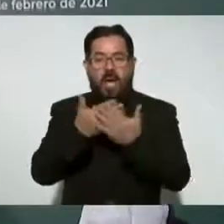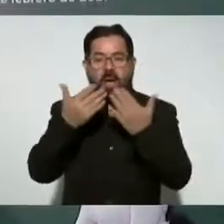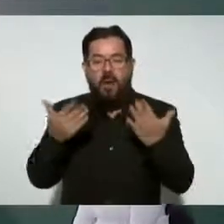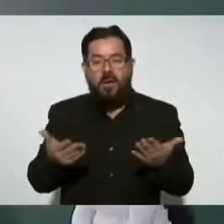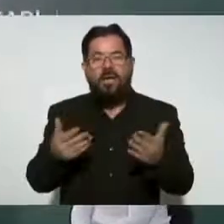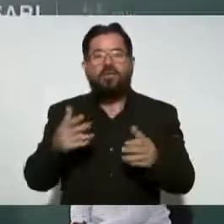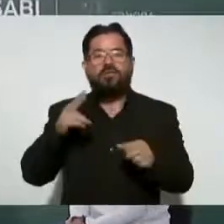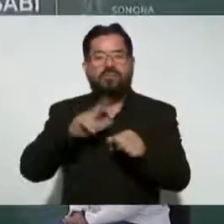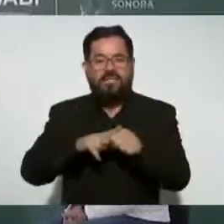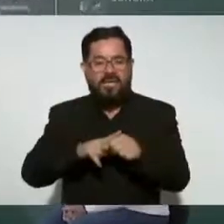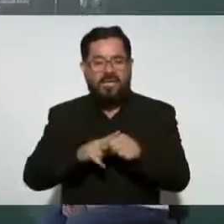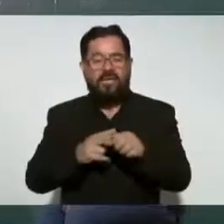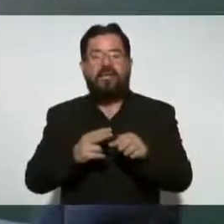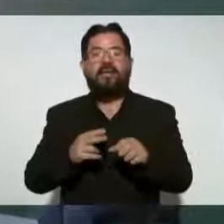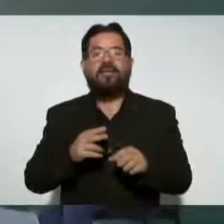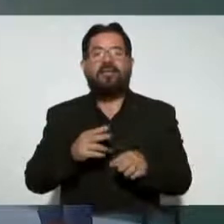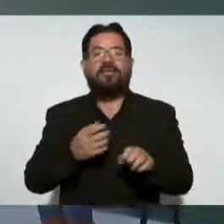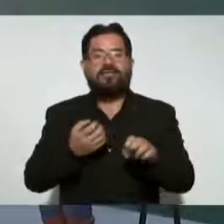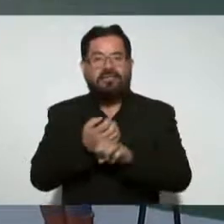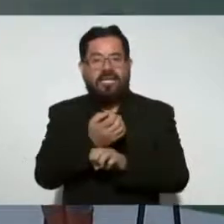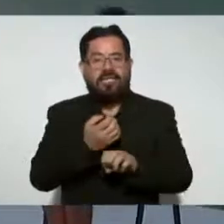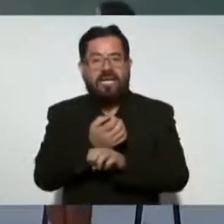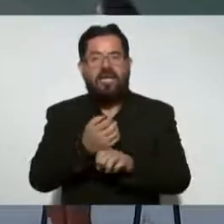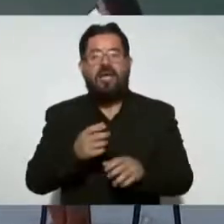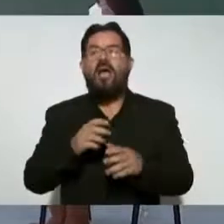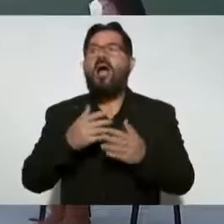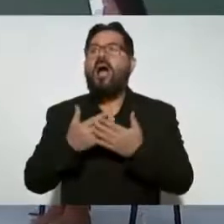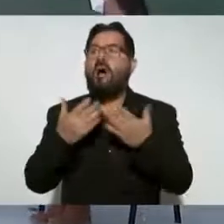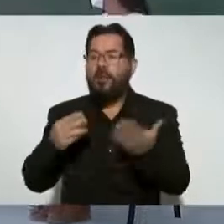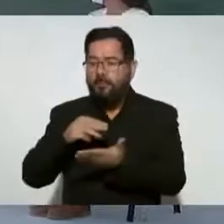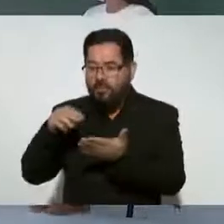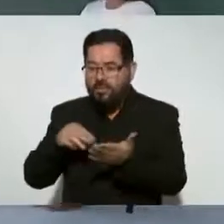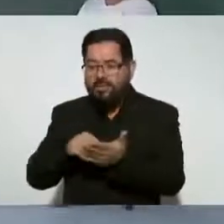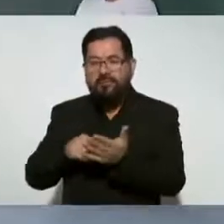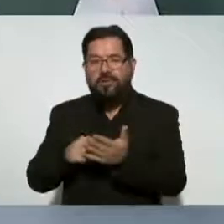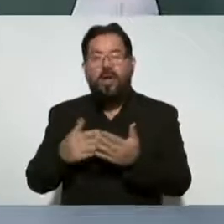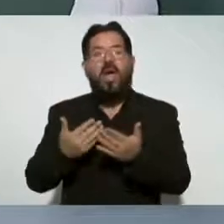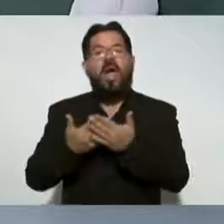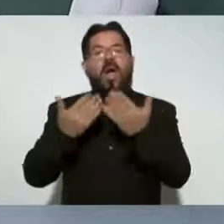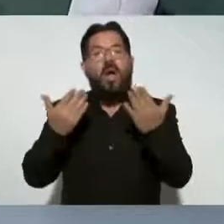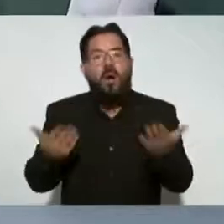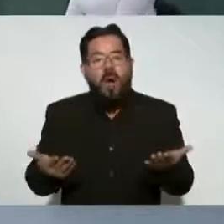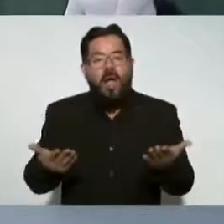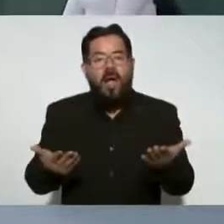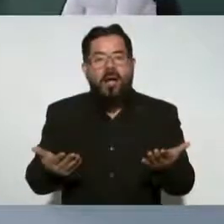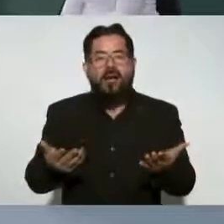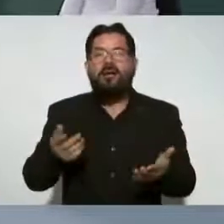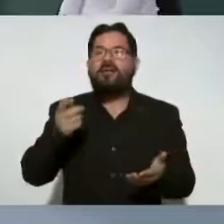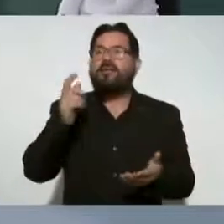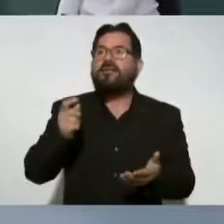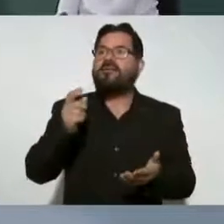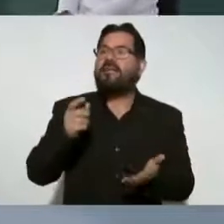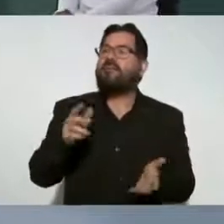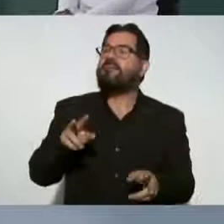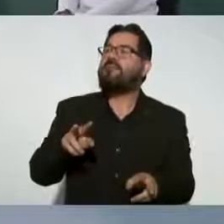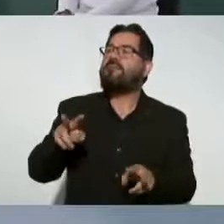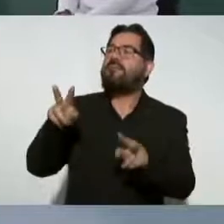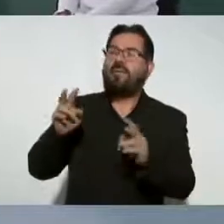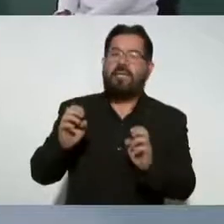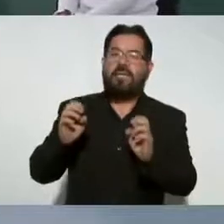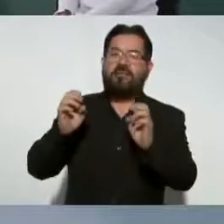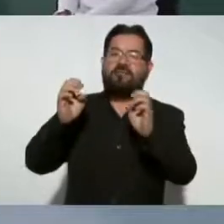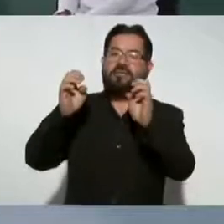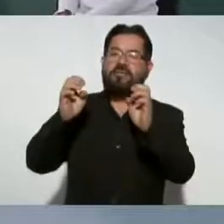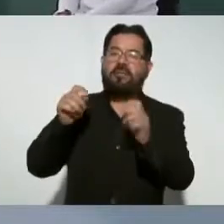de ser de algún municipio y después ya realmente es un icono de la salud